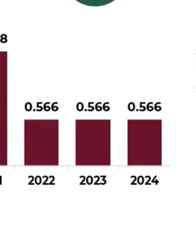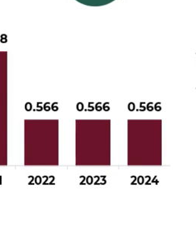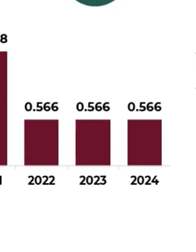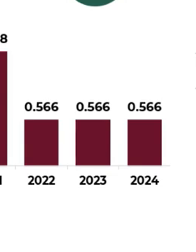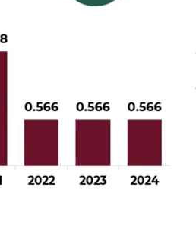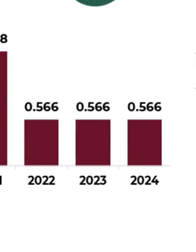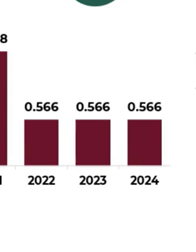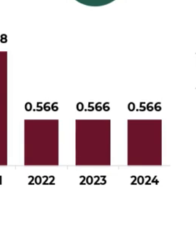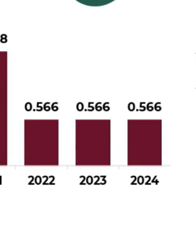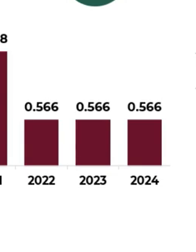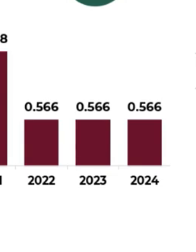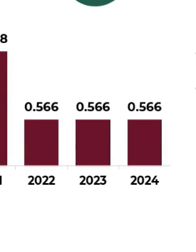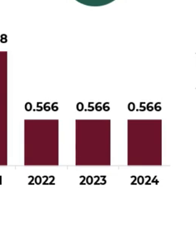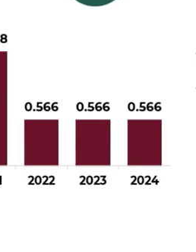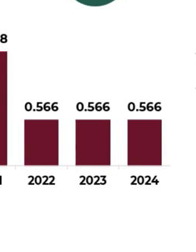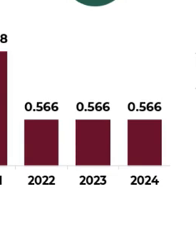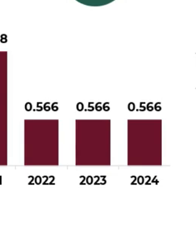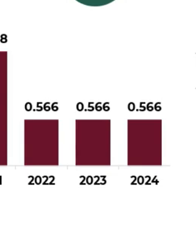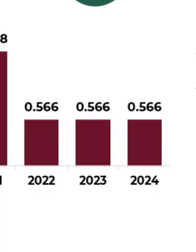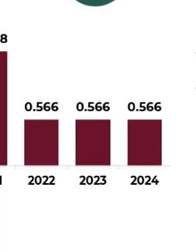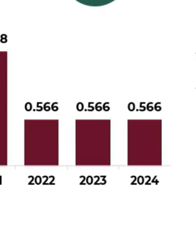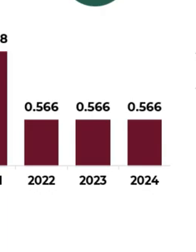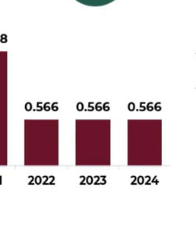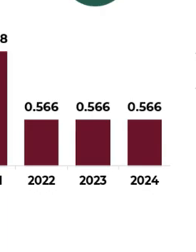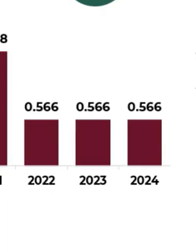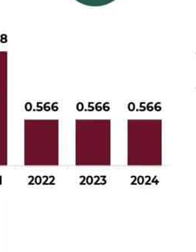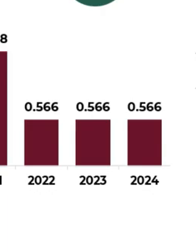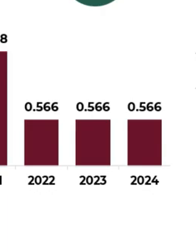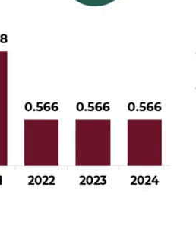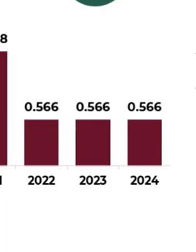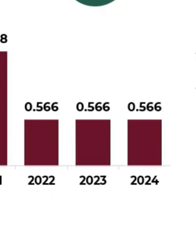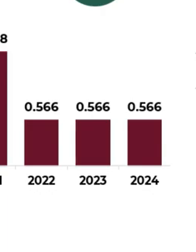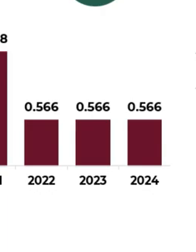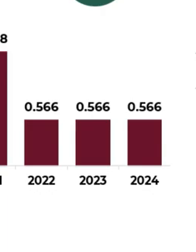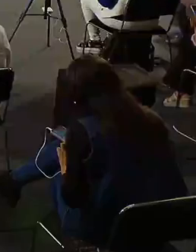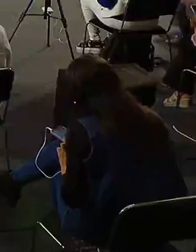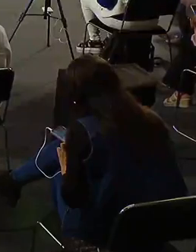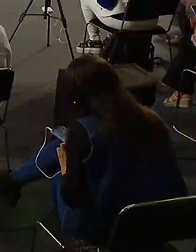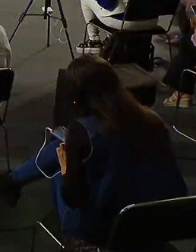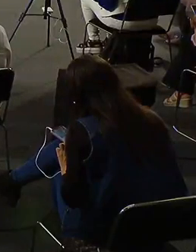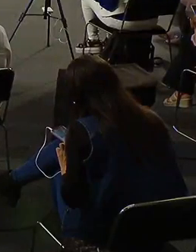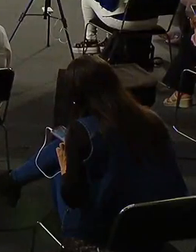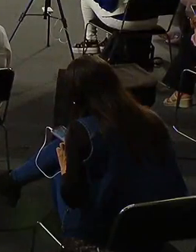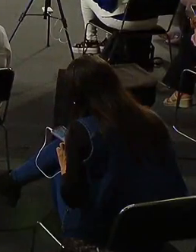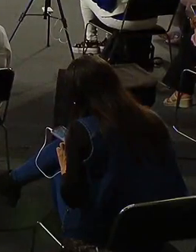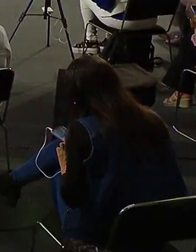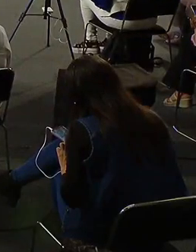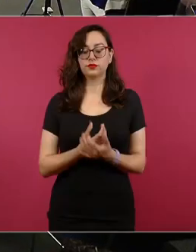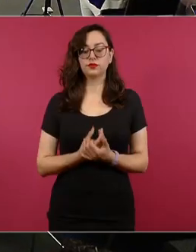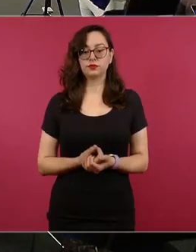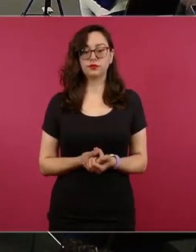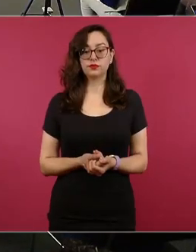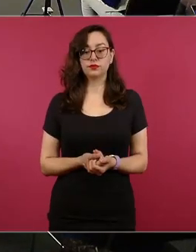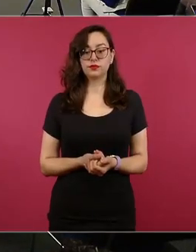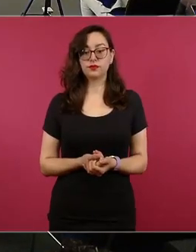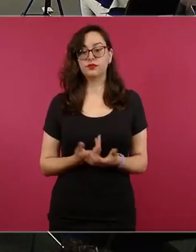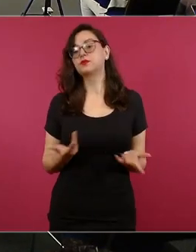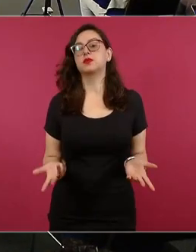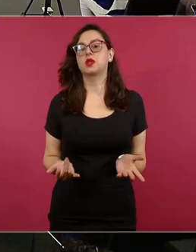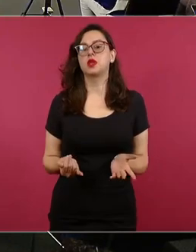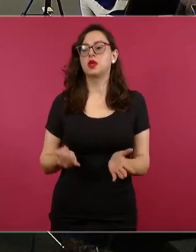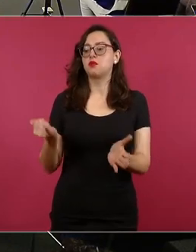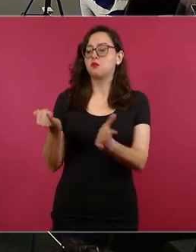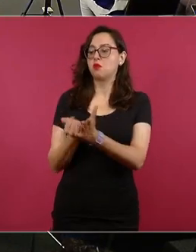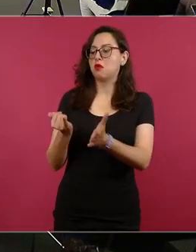las comisiones, porque estaban muy altas, eran las más